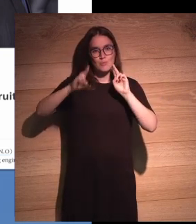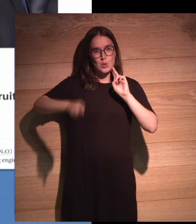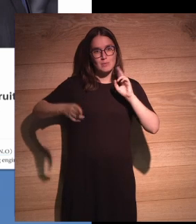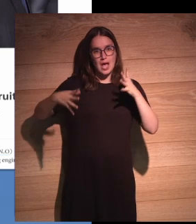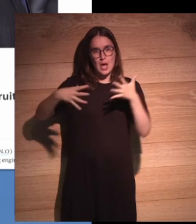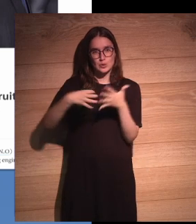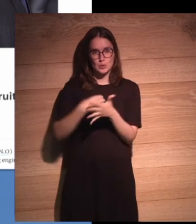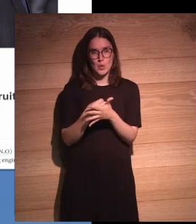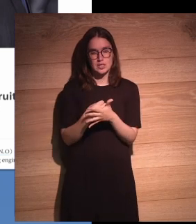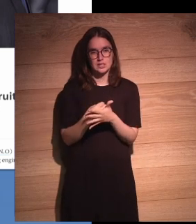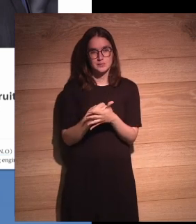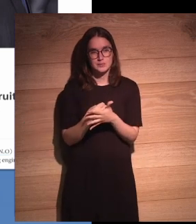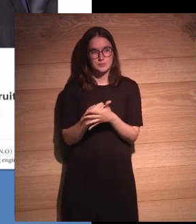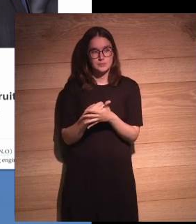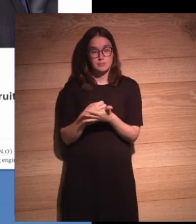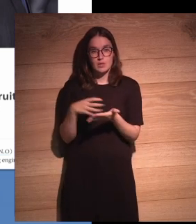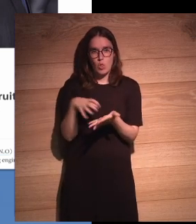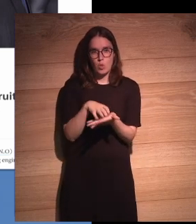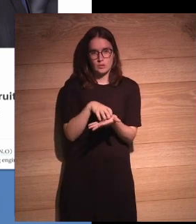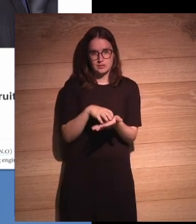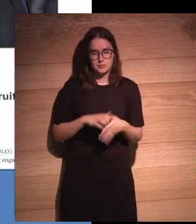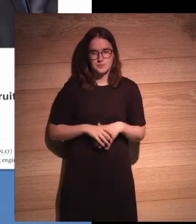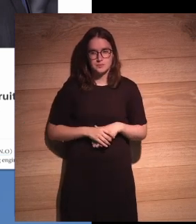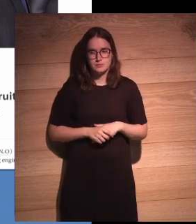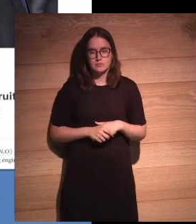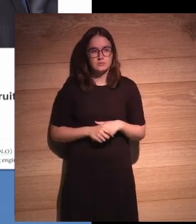respuesta a todas esas incertidumbres.